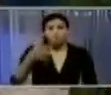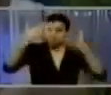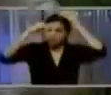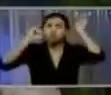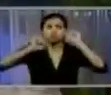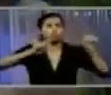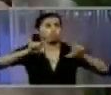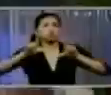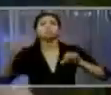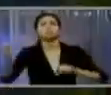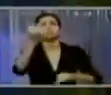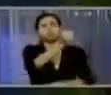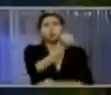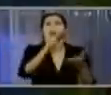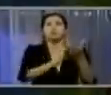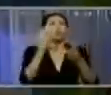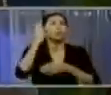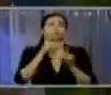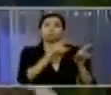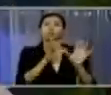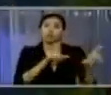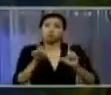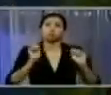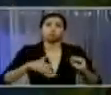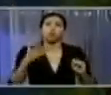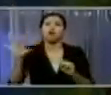en Washington nuevamente. Estoy listo.